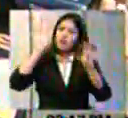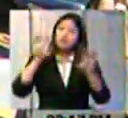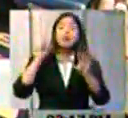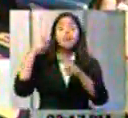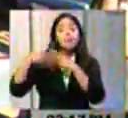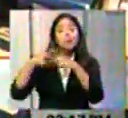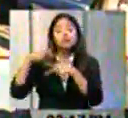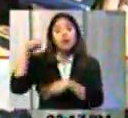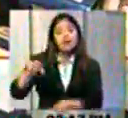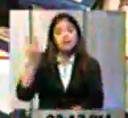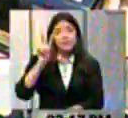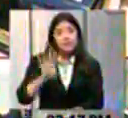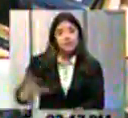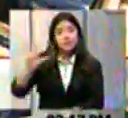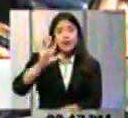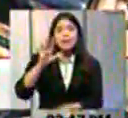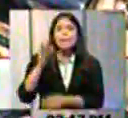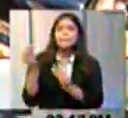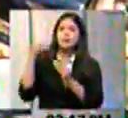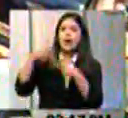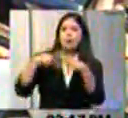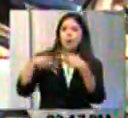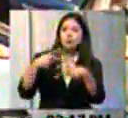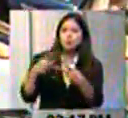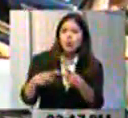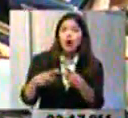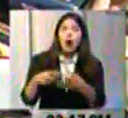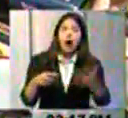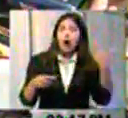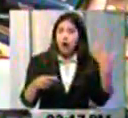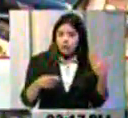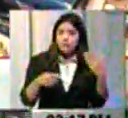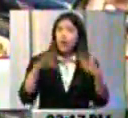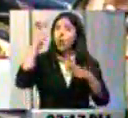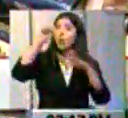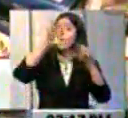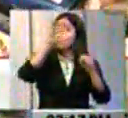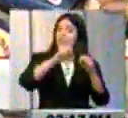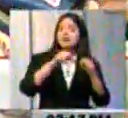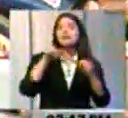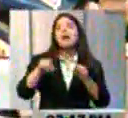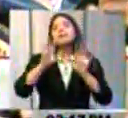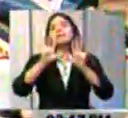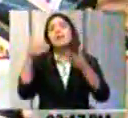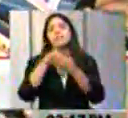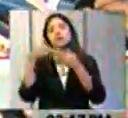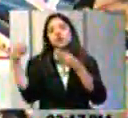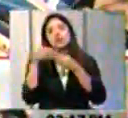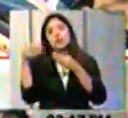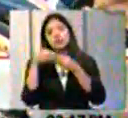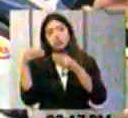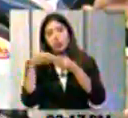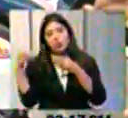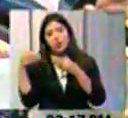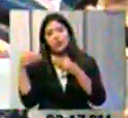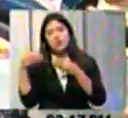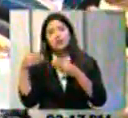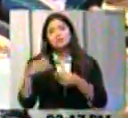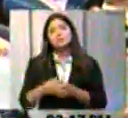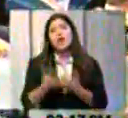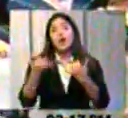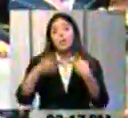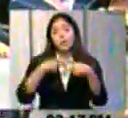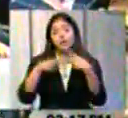producción nacional. Ellos me decían que incorporaron a la producción nacional, que anteriormente lo importaban, 10 millones de dólares que importaban en pulpa, ahora va a ser